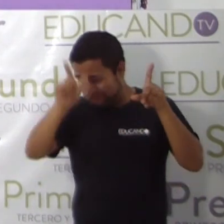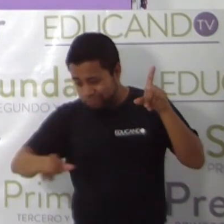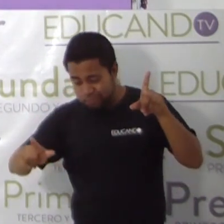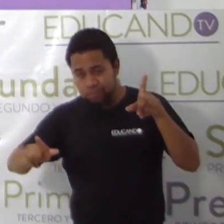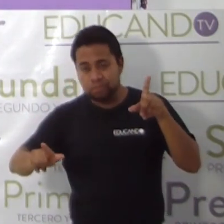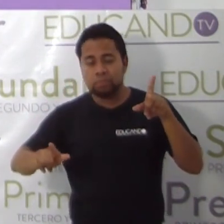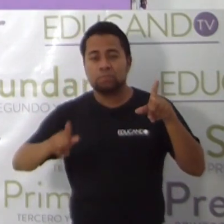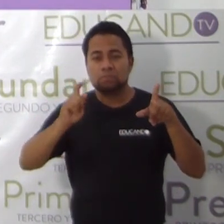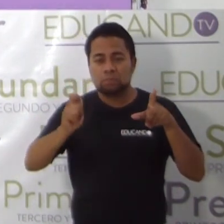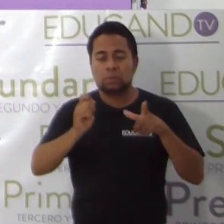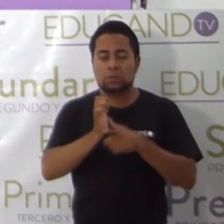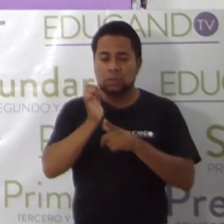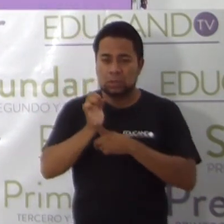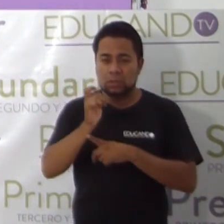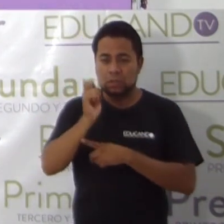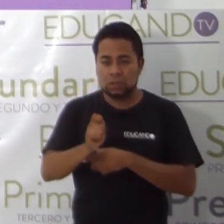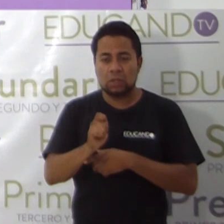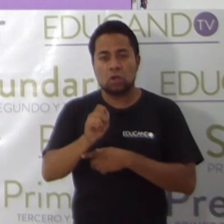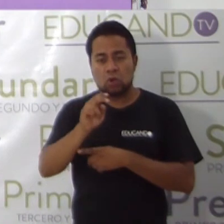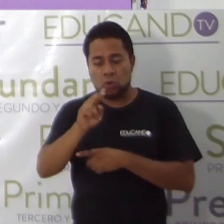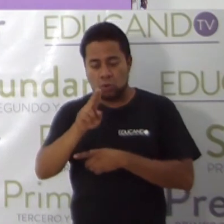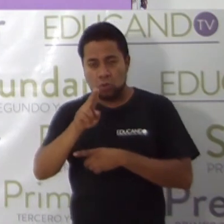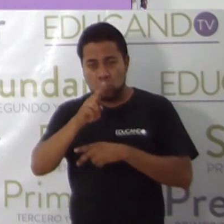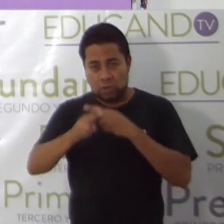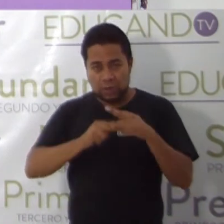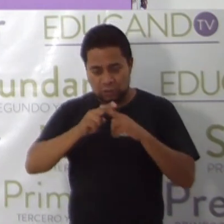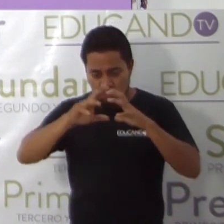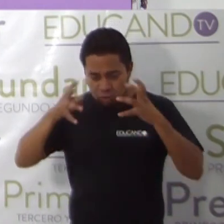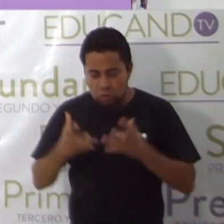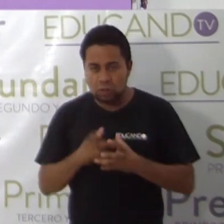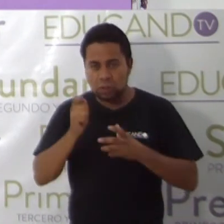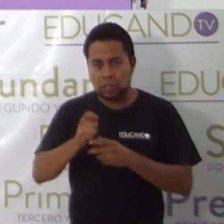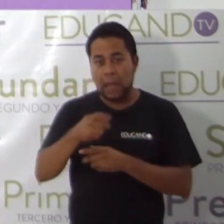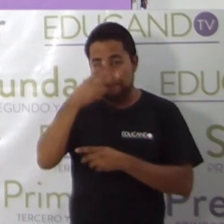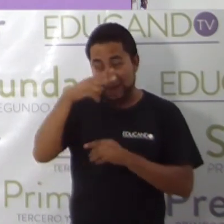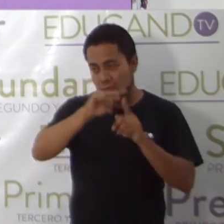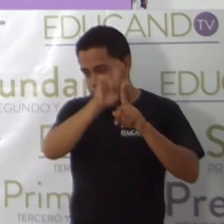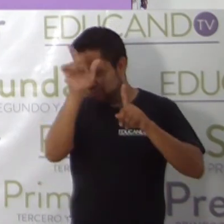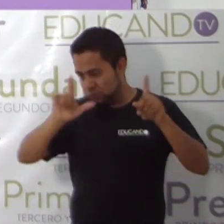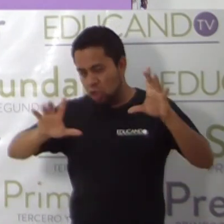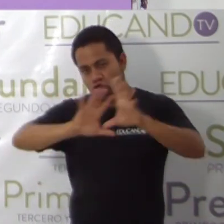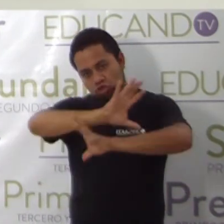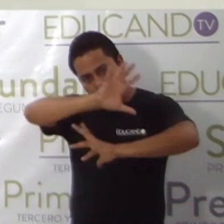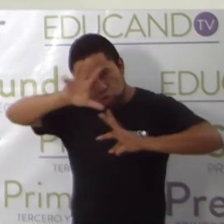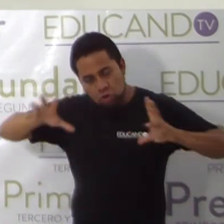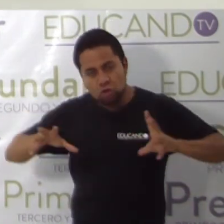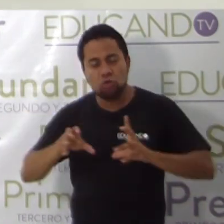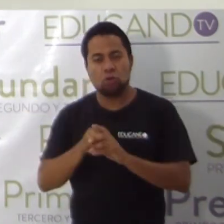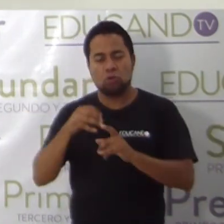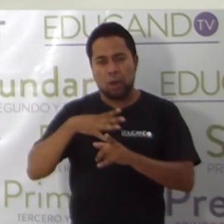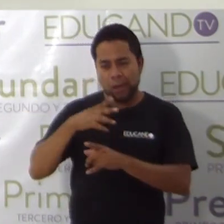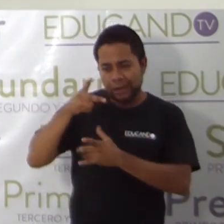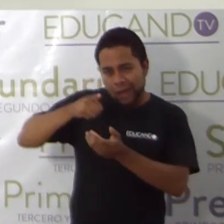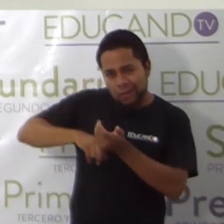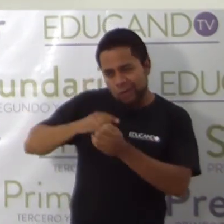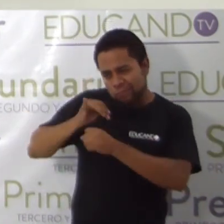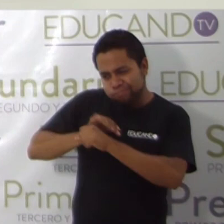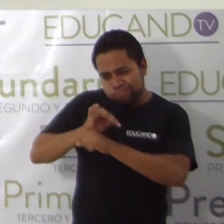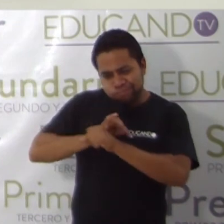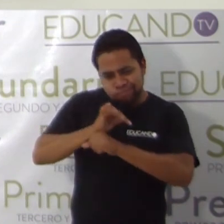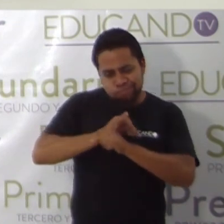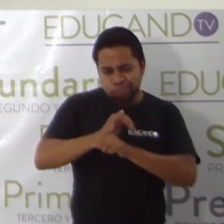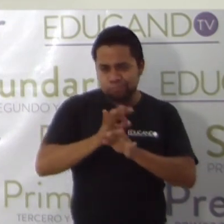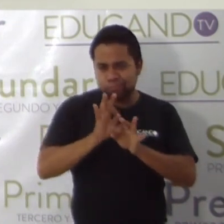entonces nuestra población o nuestro universo va a ser la República Mexicana. Y de donde se van a extraer esos datos,